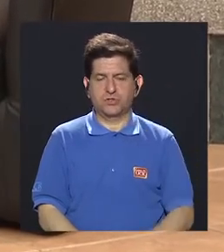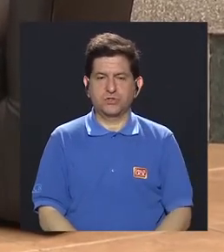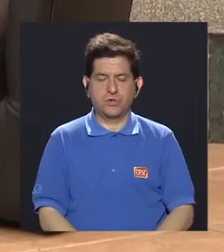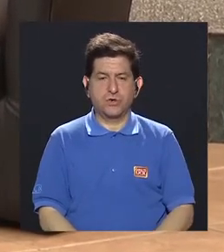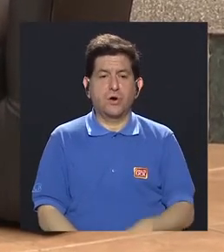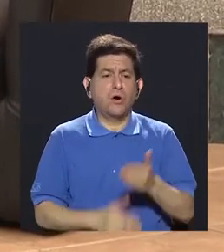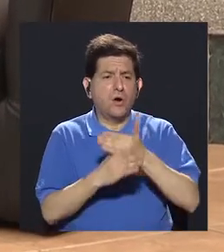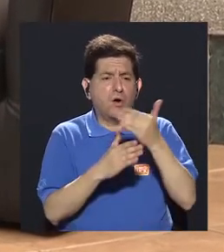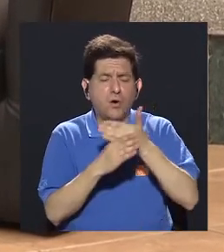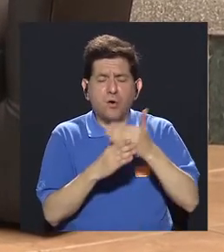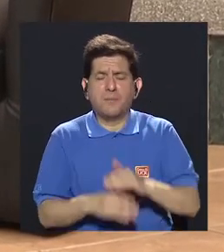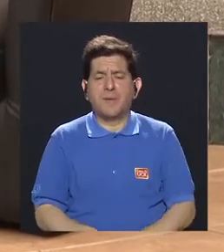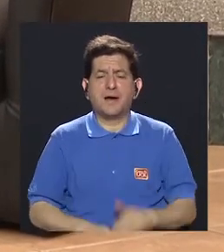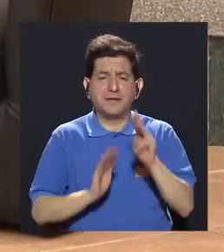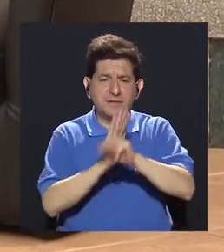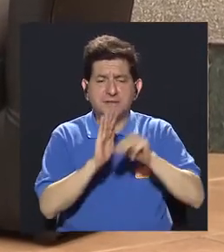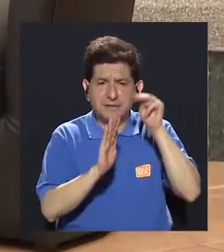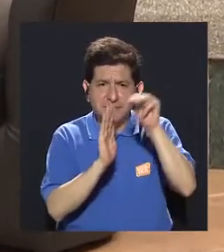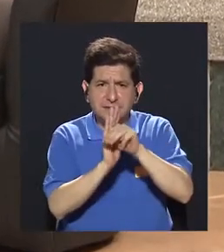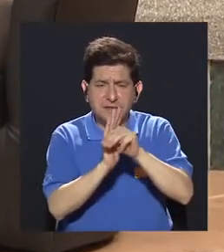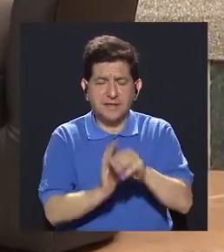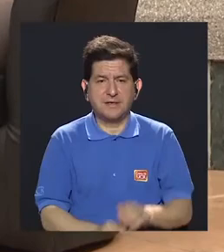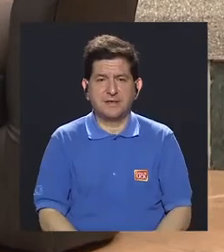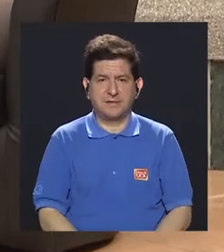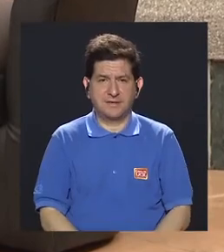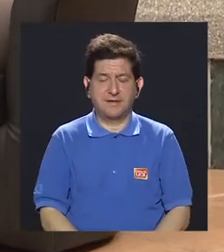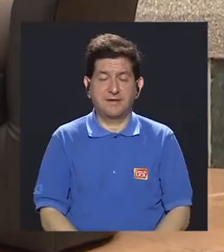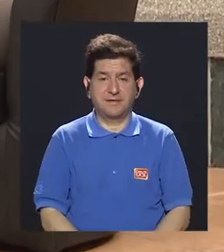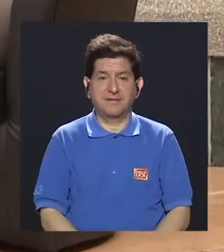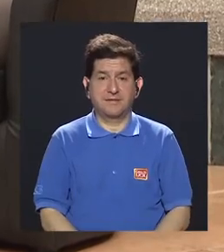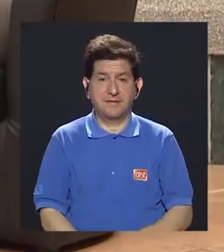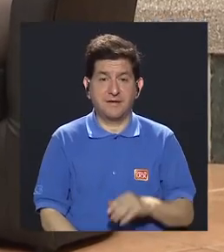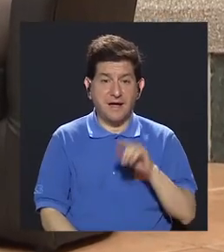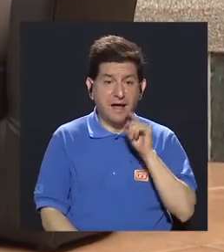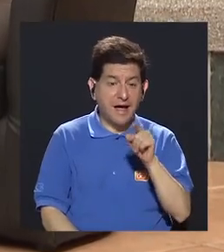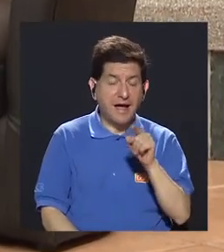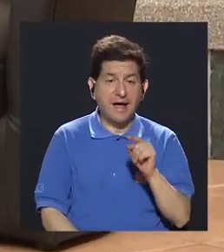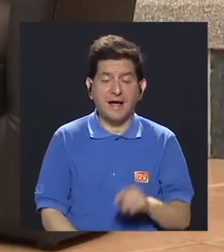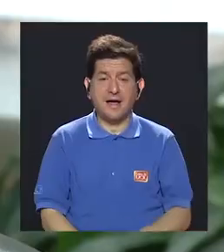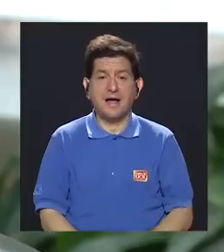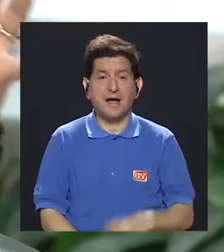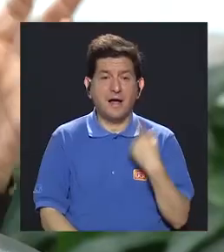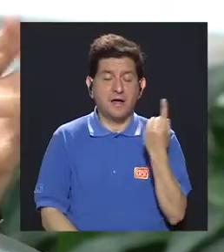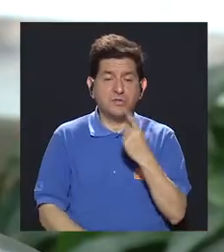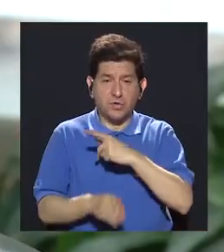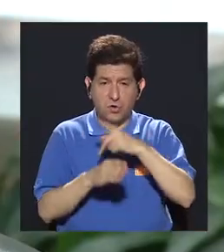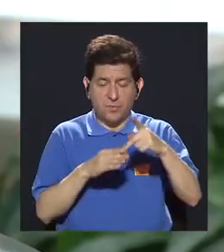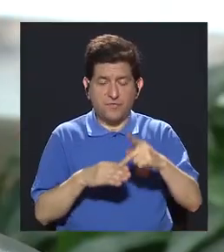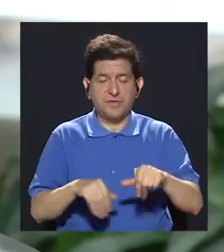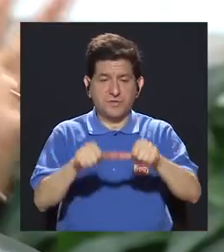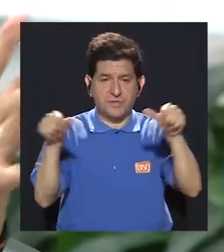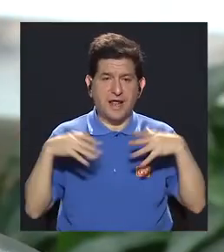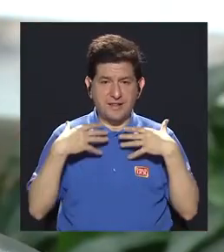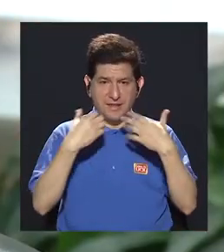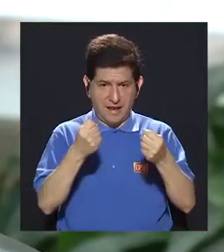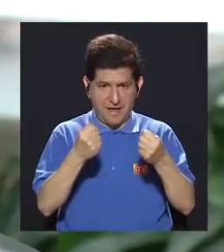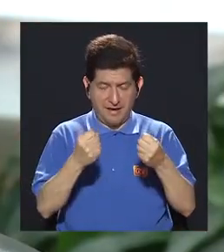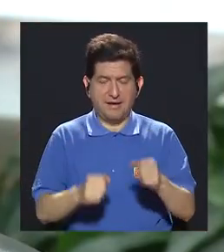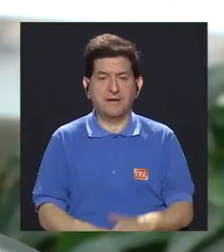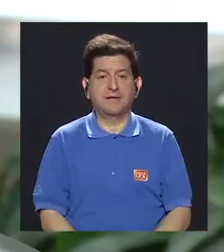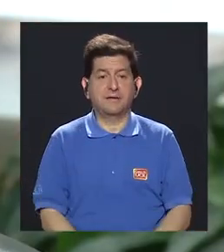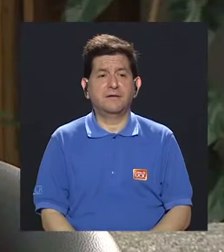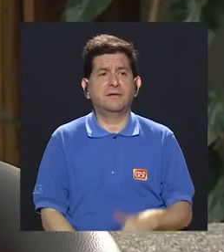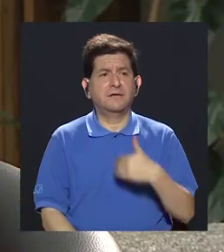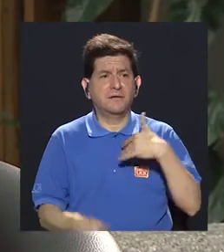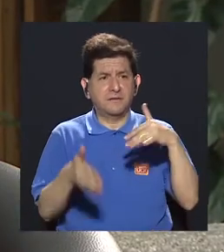2253-5618 y nos comparten su currículum, ¿verdad? Para ver en sí, eso qué te iba área. A decir, que si solo como profesionales de la salud u otros recursos.